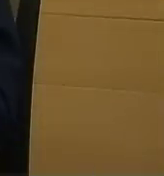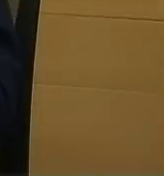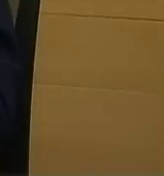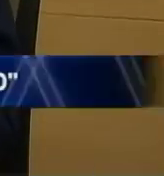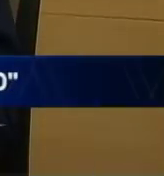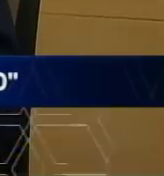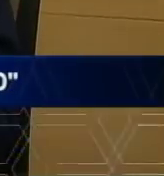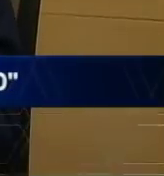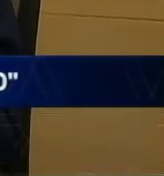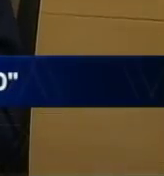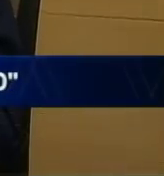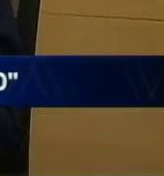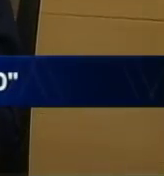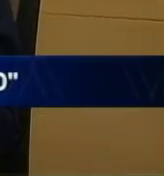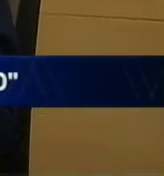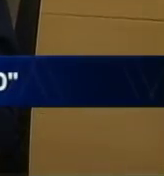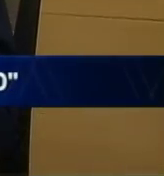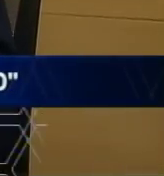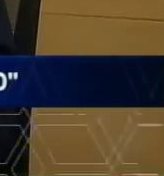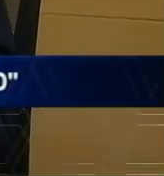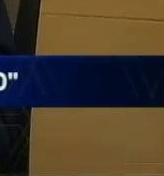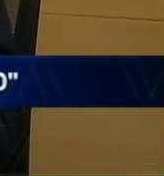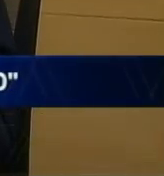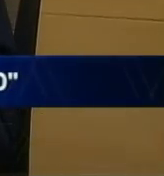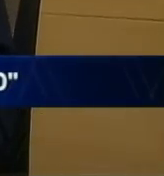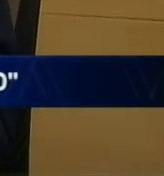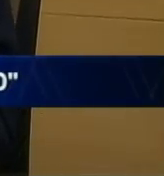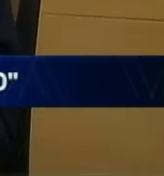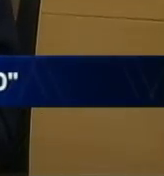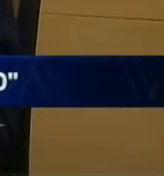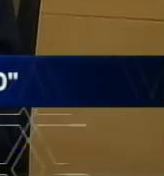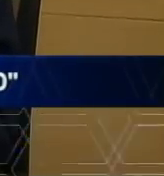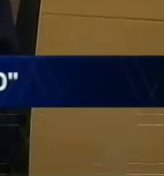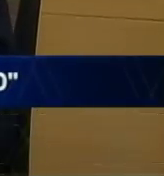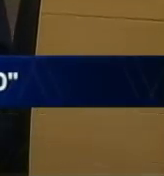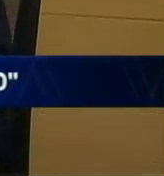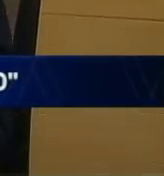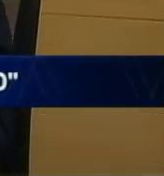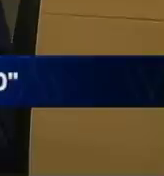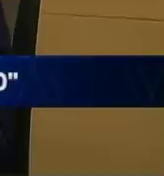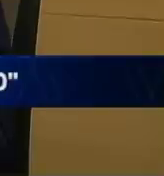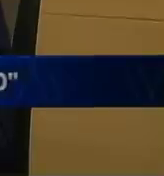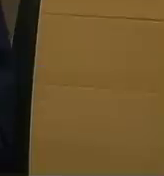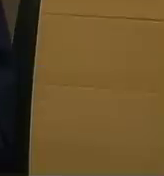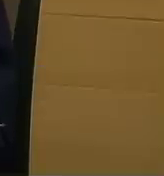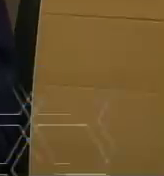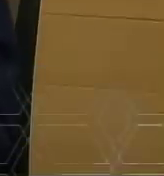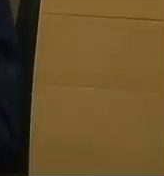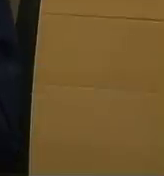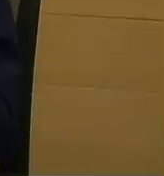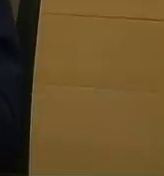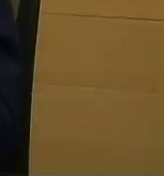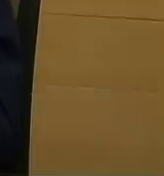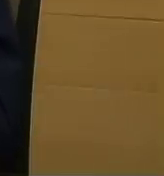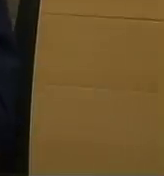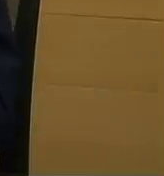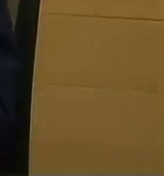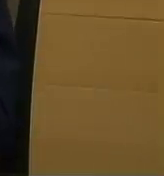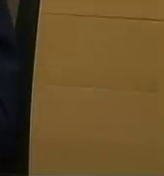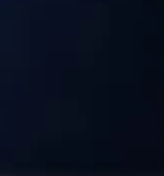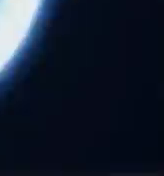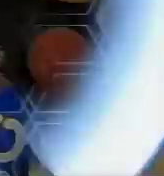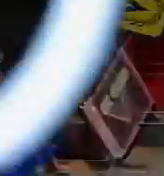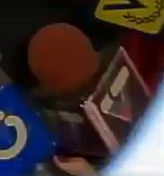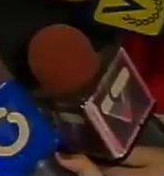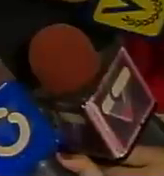fuera de orden presidente de fedecámarás carlos larrazábal rechazo decisión de solicitar código roja contra directivos de que los